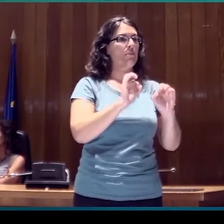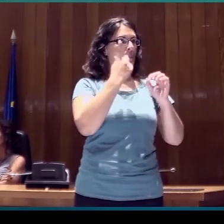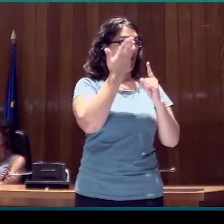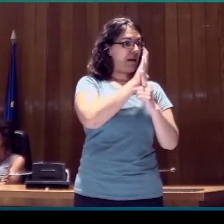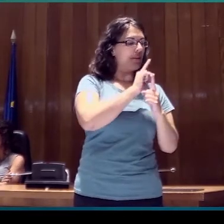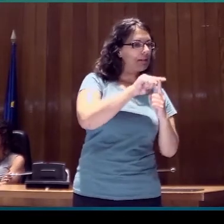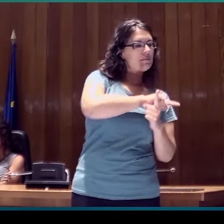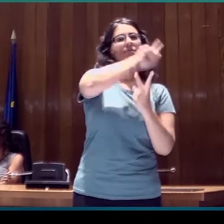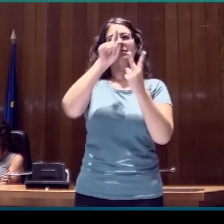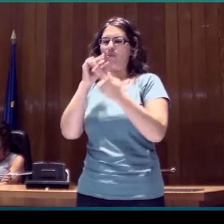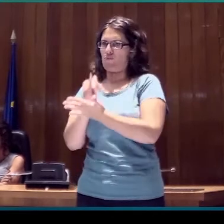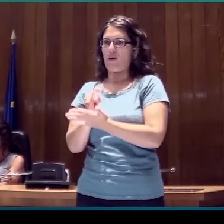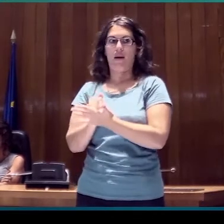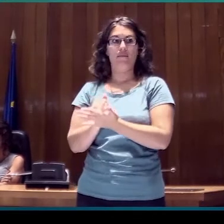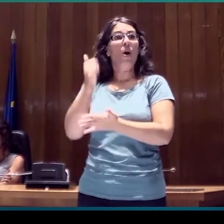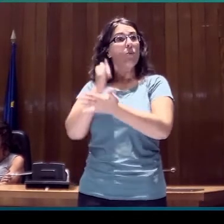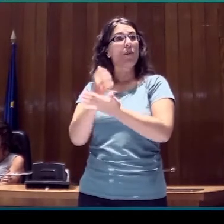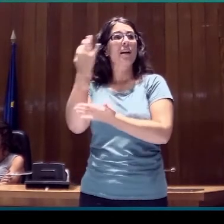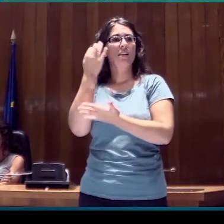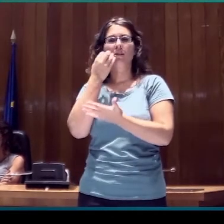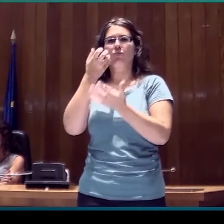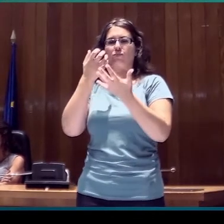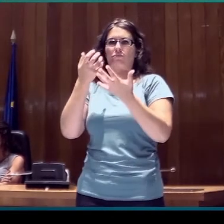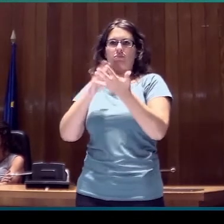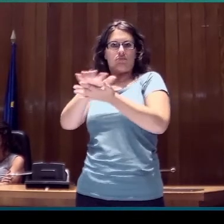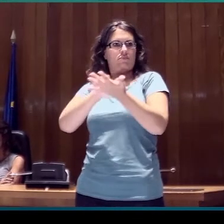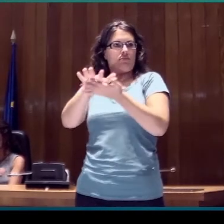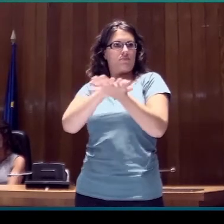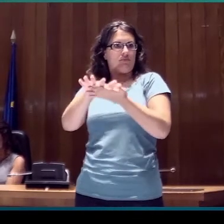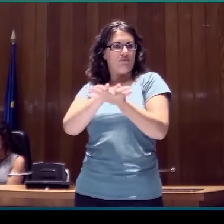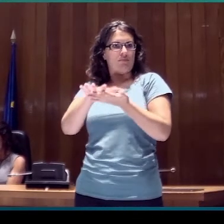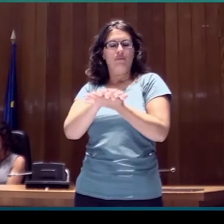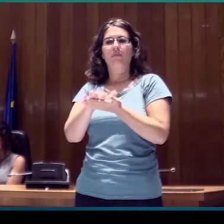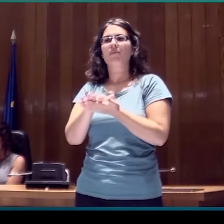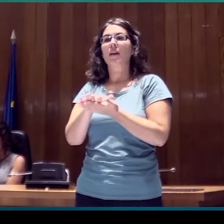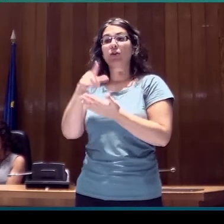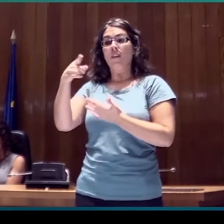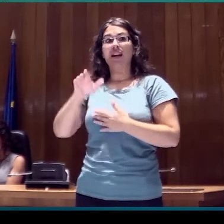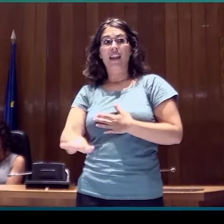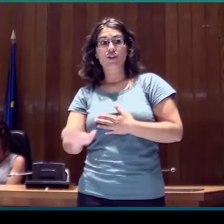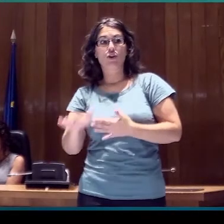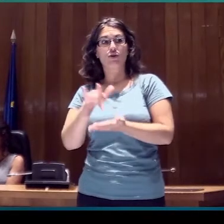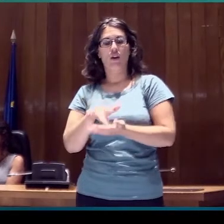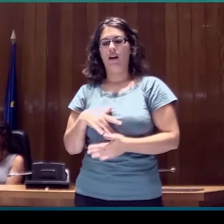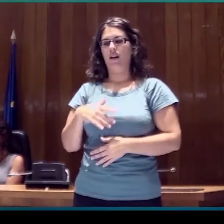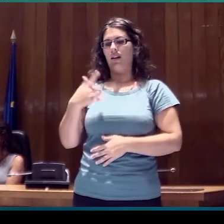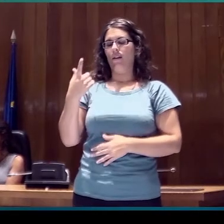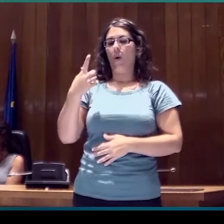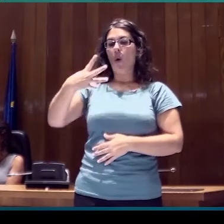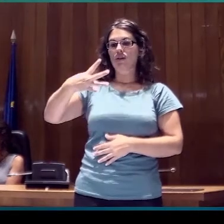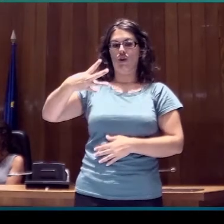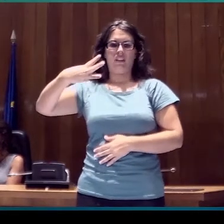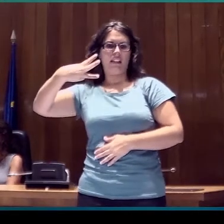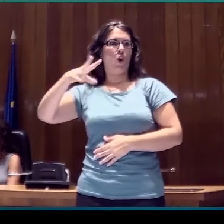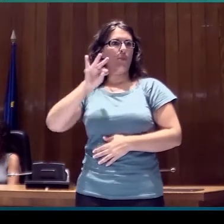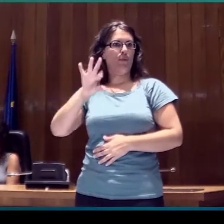En la prueba se presenta un enunciado en lengua de signos y el niño debe de seleccionar en una lámina con cuatro o con tres opciones cuál es la que se